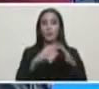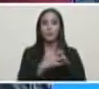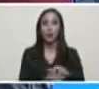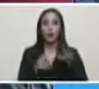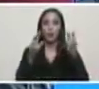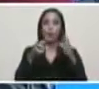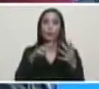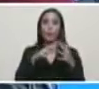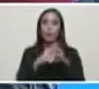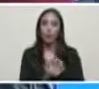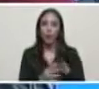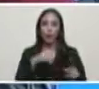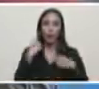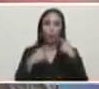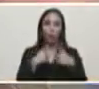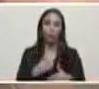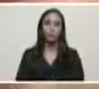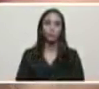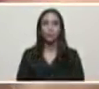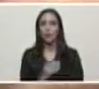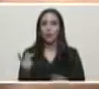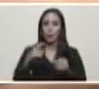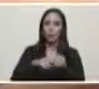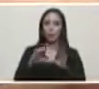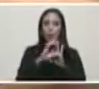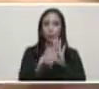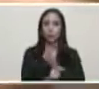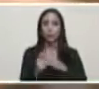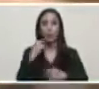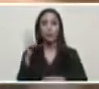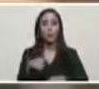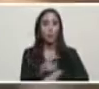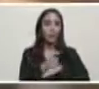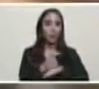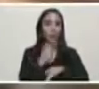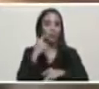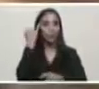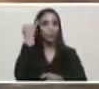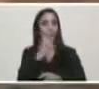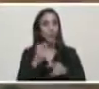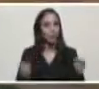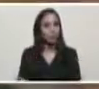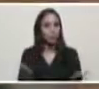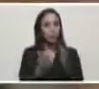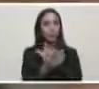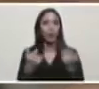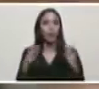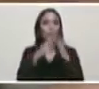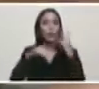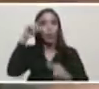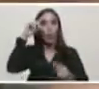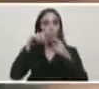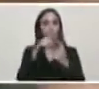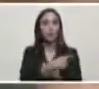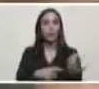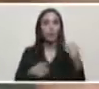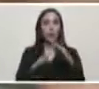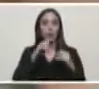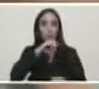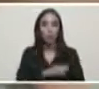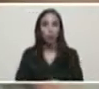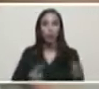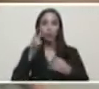tricolor de esta manera también El Ejecutivo nacional exalta como los logros elito de la vivienda